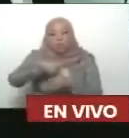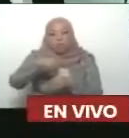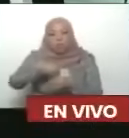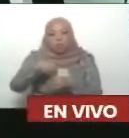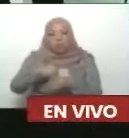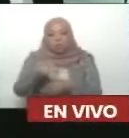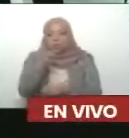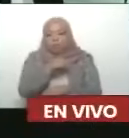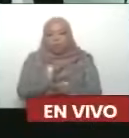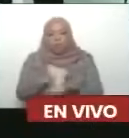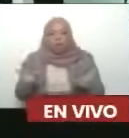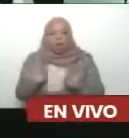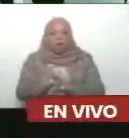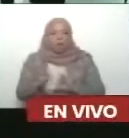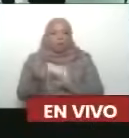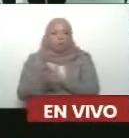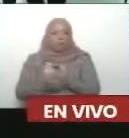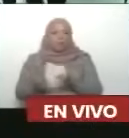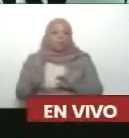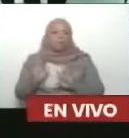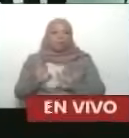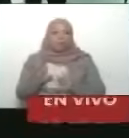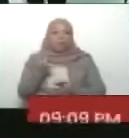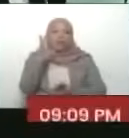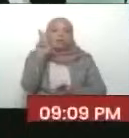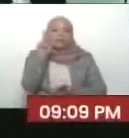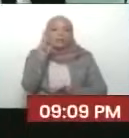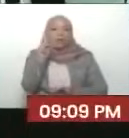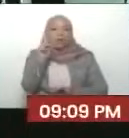pele. Pero le tengo